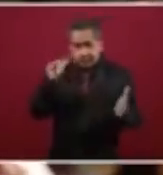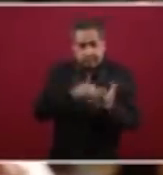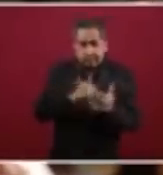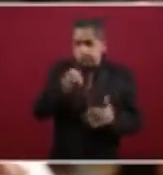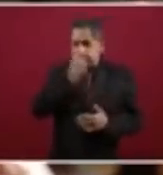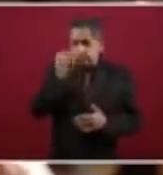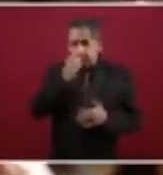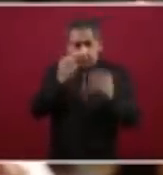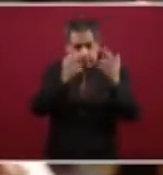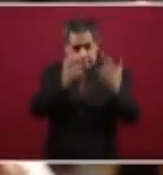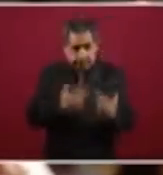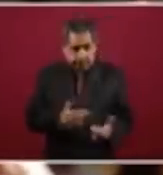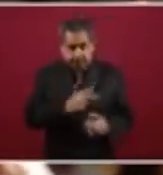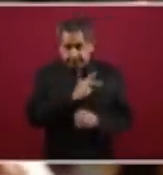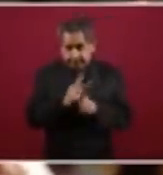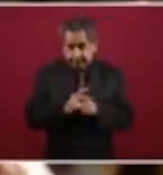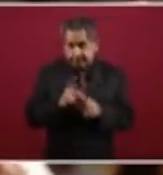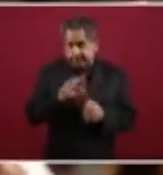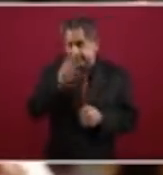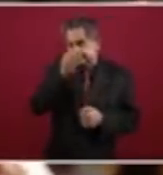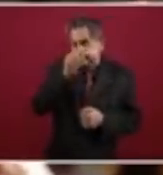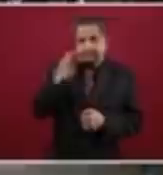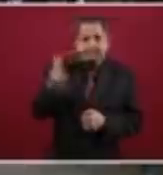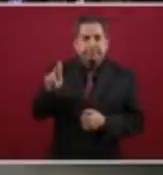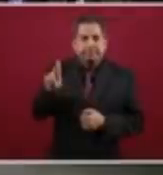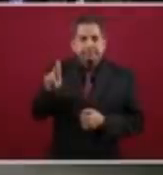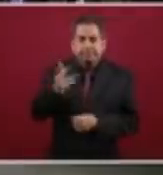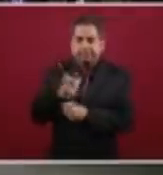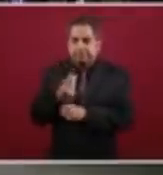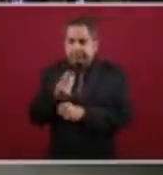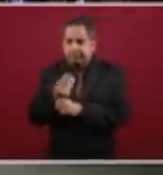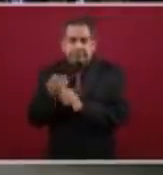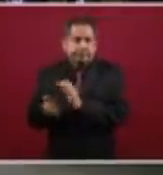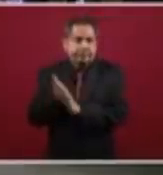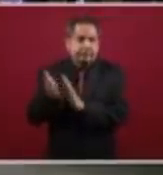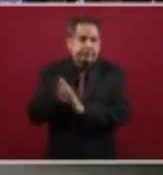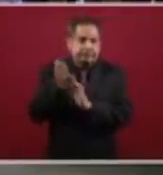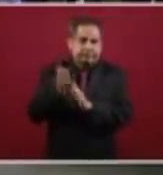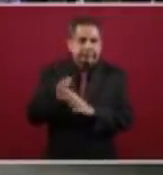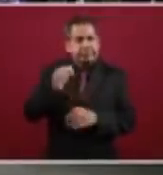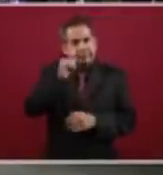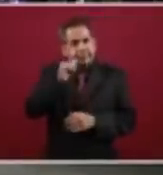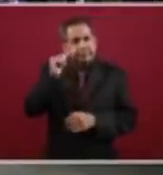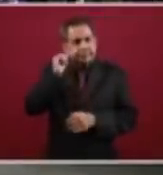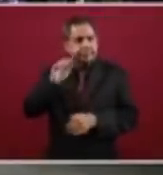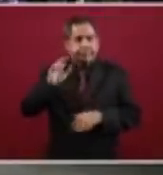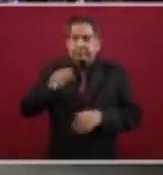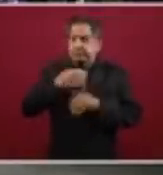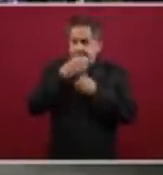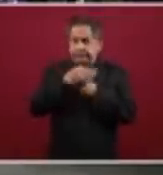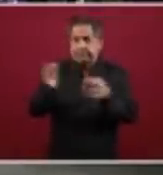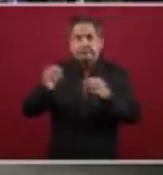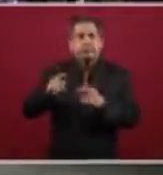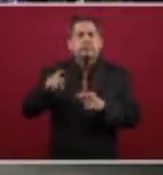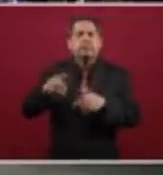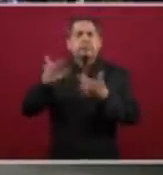dañadas en el país, solo 80 han sido reparadas. Ayer se anunció aquí afuera un grupo de